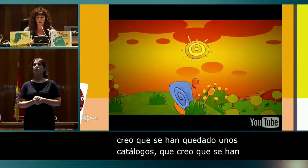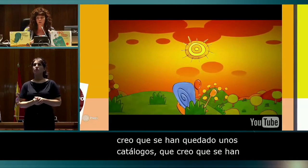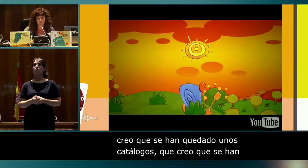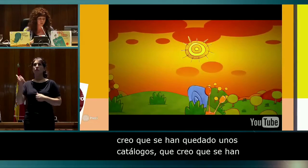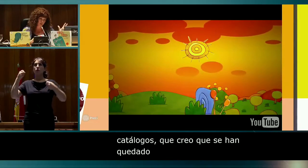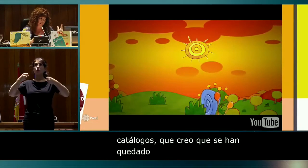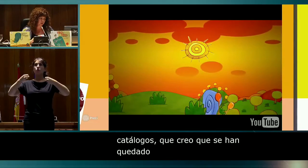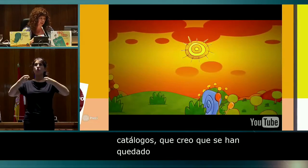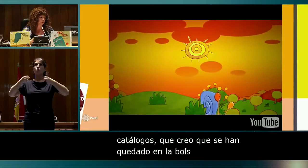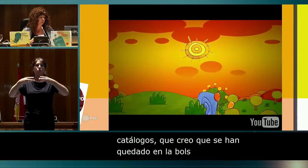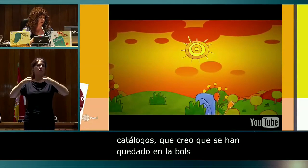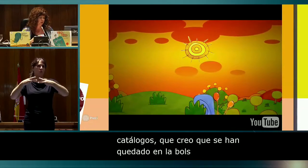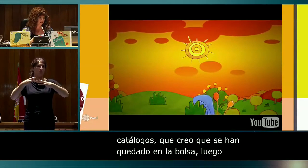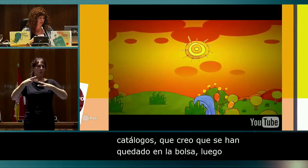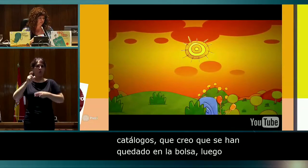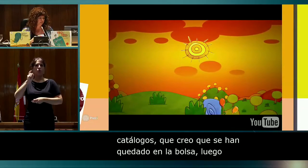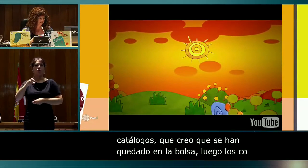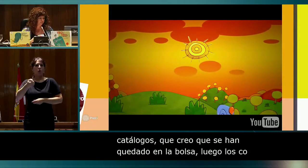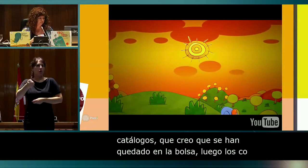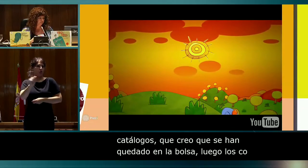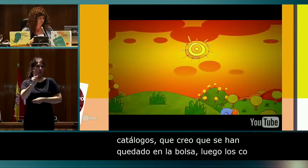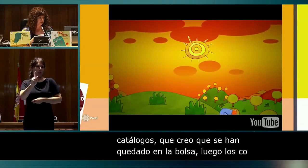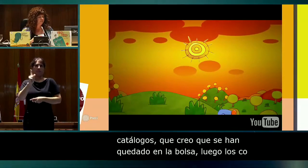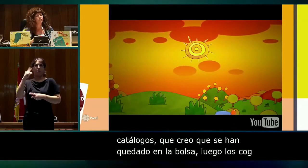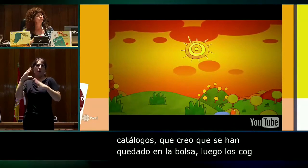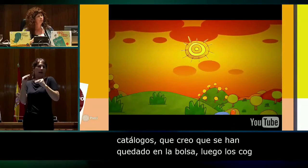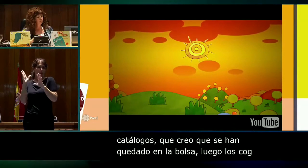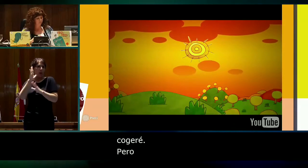Los subtítulos no los he puesto, pero tienen subtítulos también.